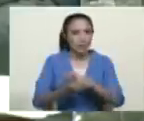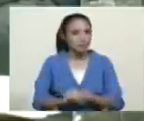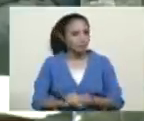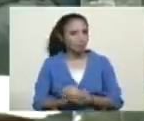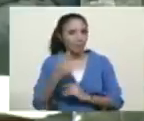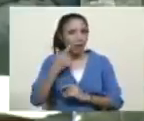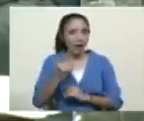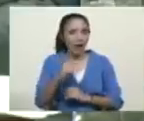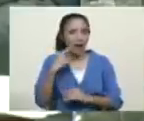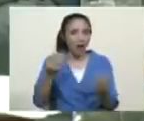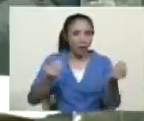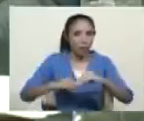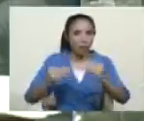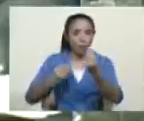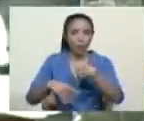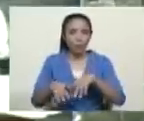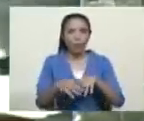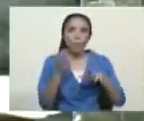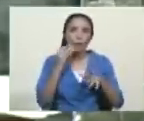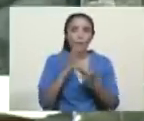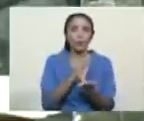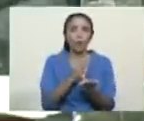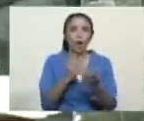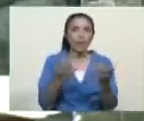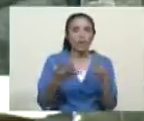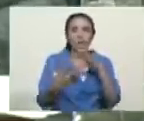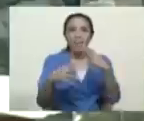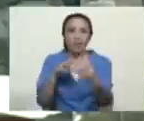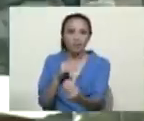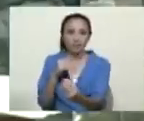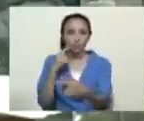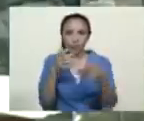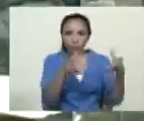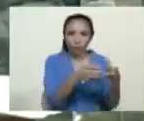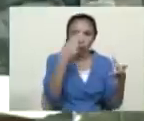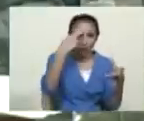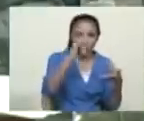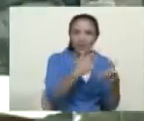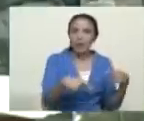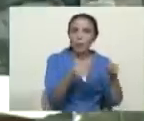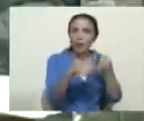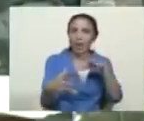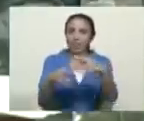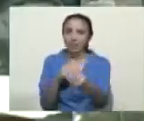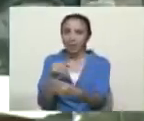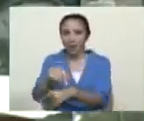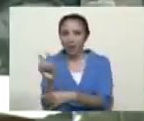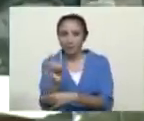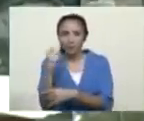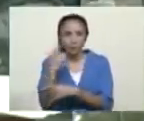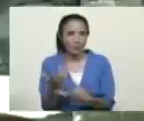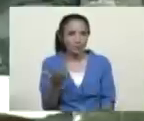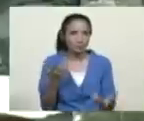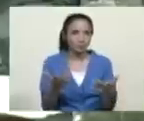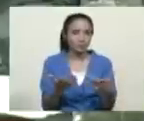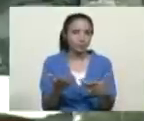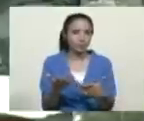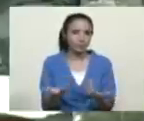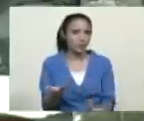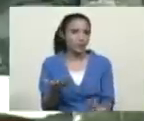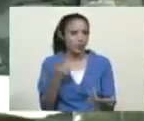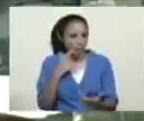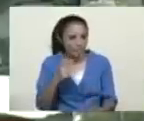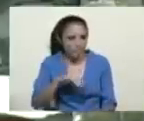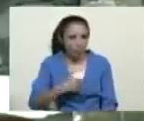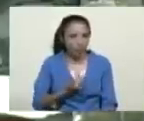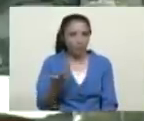un texto similar a este sobre Venezuela? No podemos evitar que se